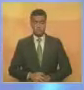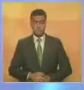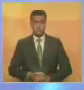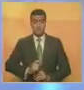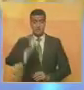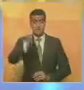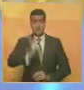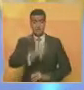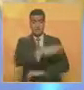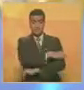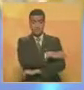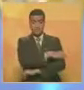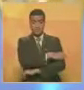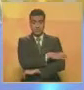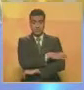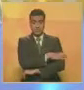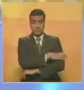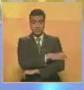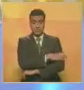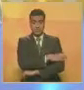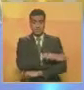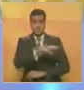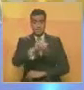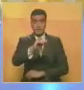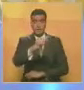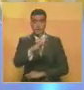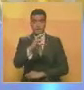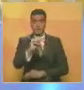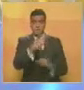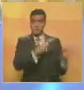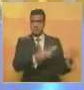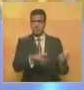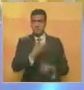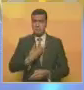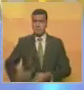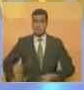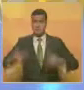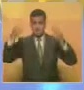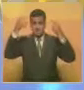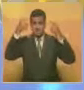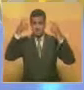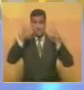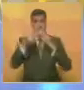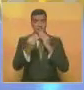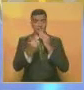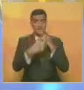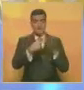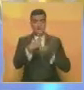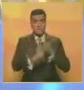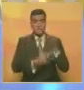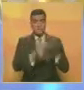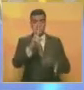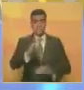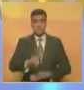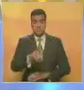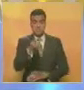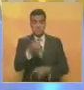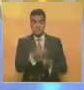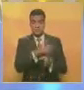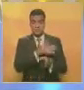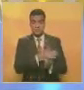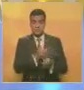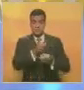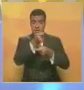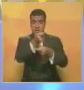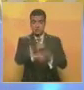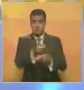La diputada de oposición y precandidata presidencial María Corina Machado invitó al presidente de la República a debatir el proyecto de país, esto en el marco de la